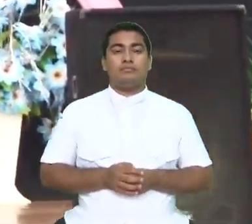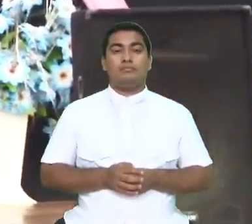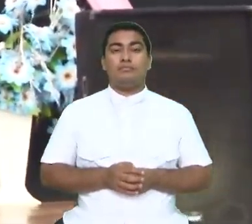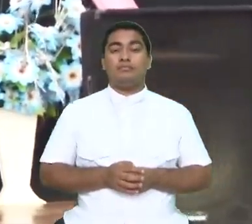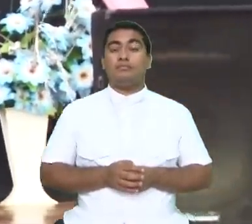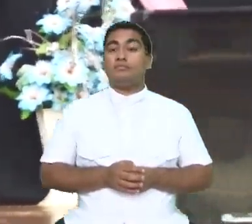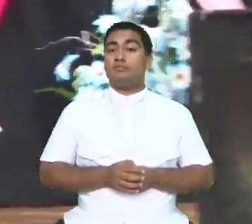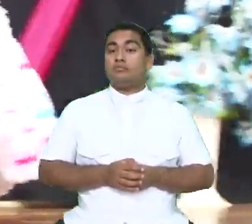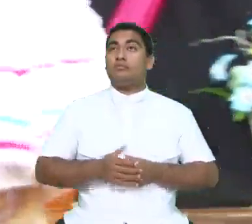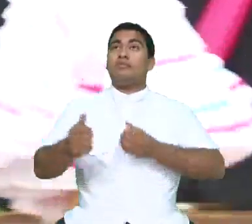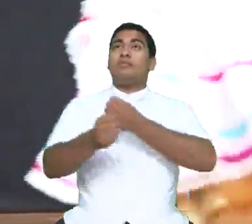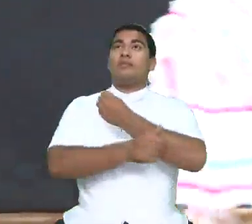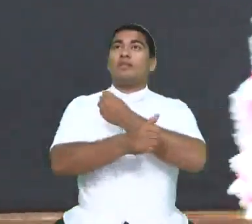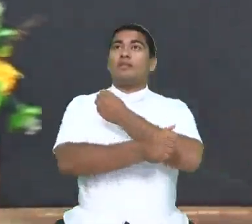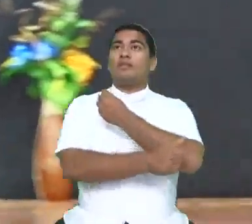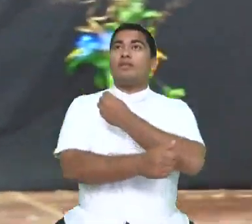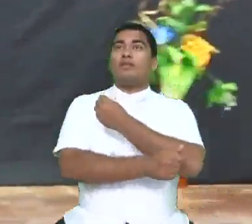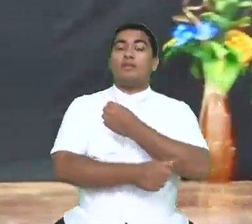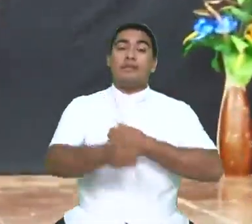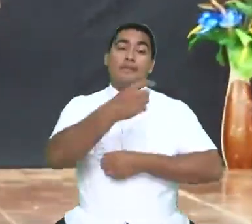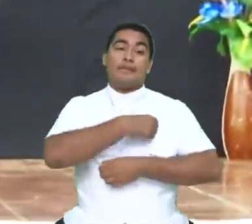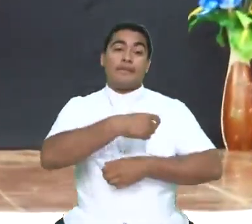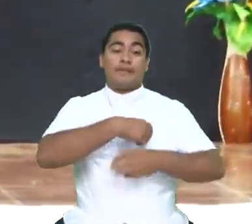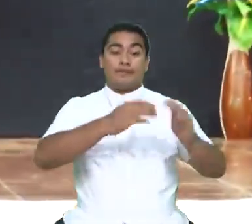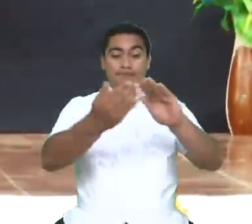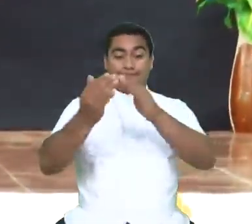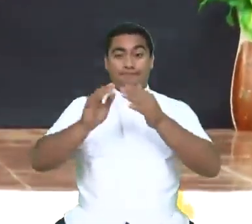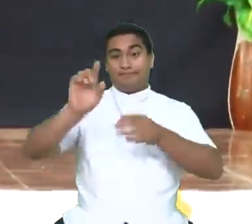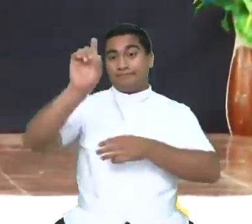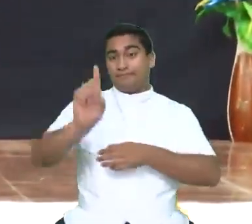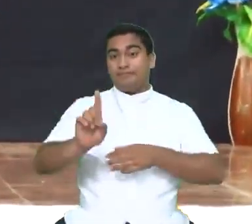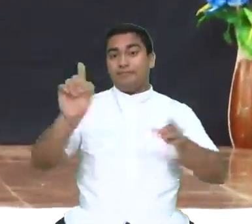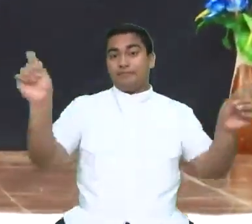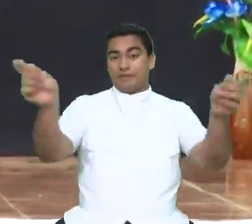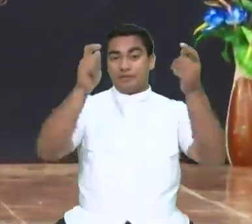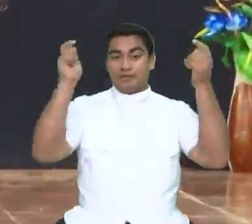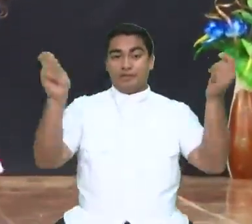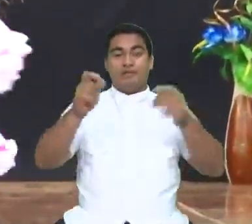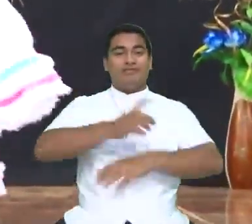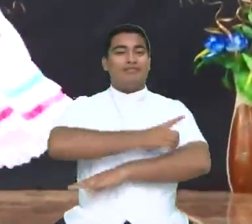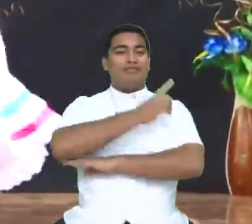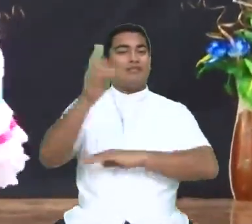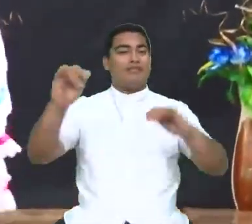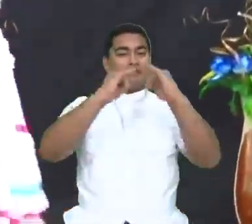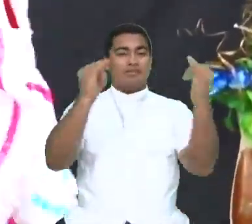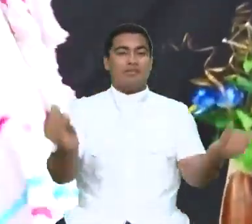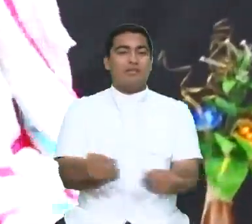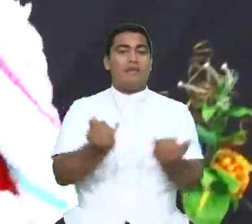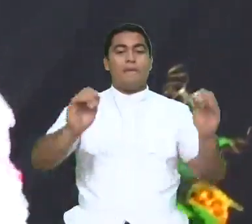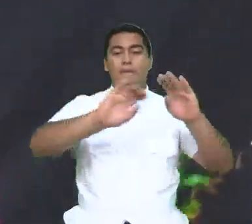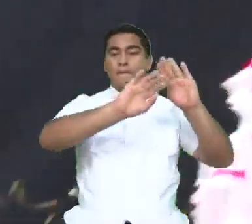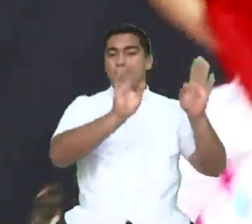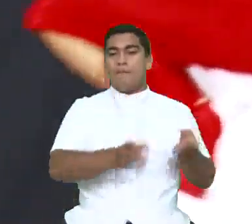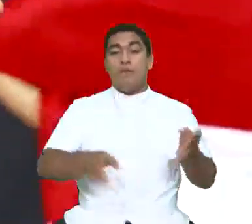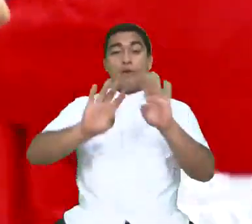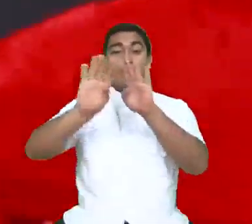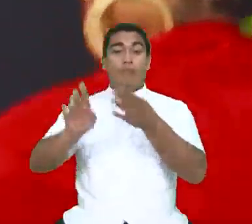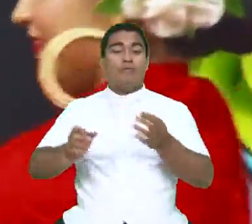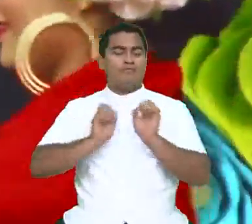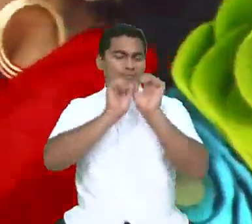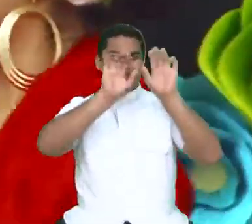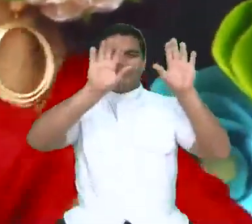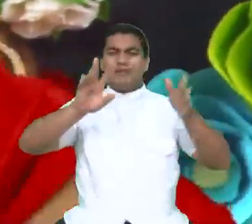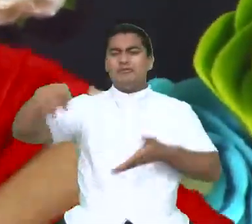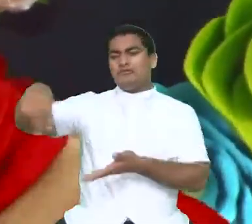La comunidad estudiantil de los colegios del distrito número 1 celebraron el Día Internacional de la Mujer con una mañana cultural en el